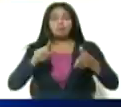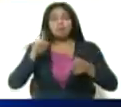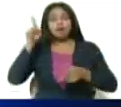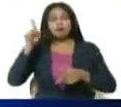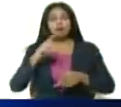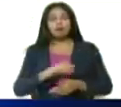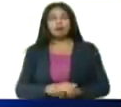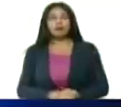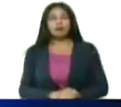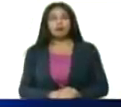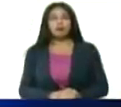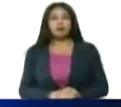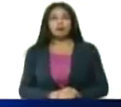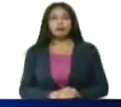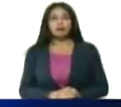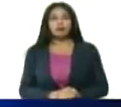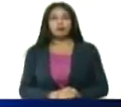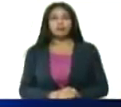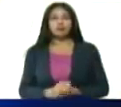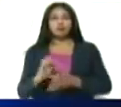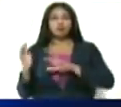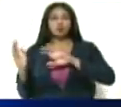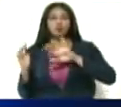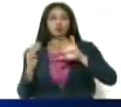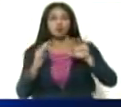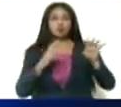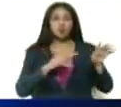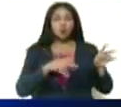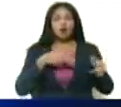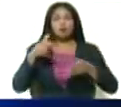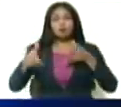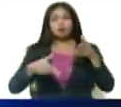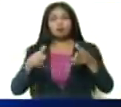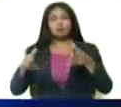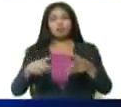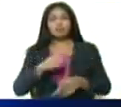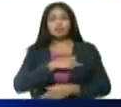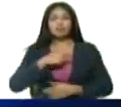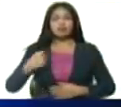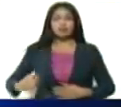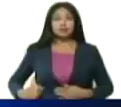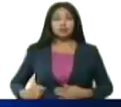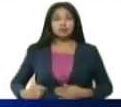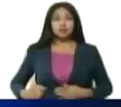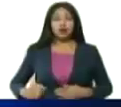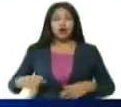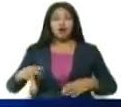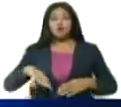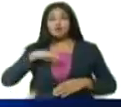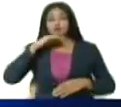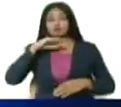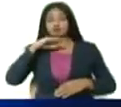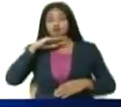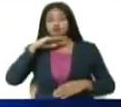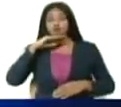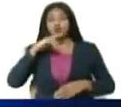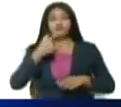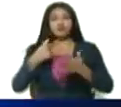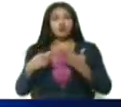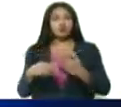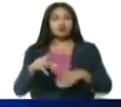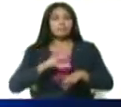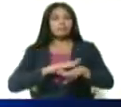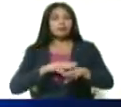de la Ruta de la Seda, llegó desde China, cargado de materiales médicos